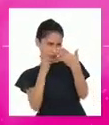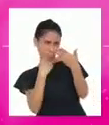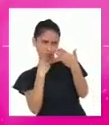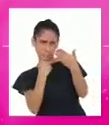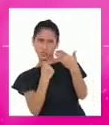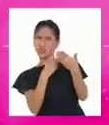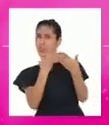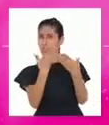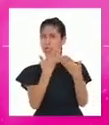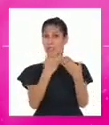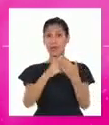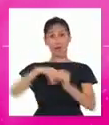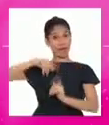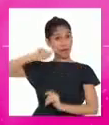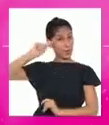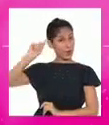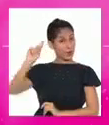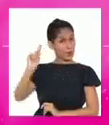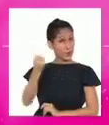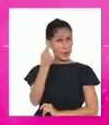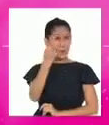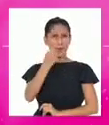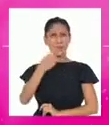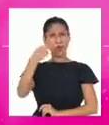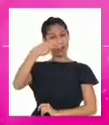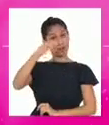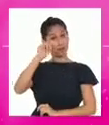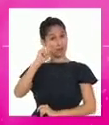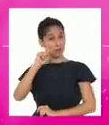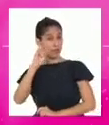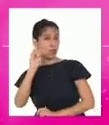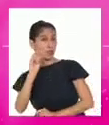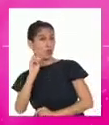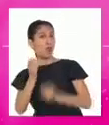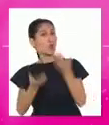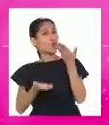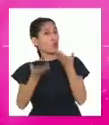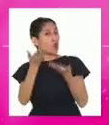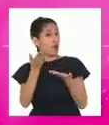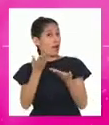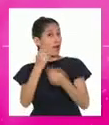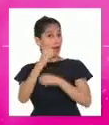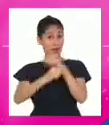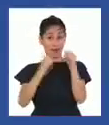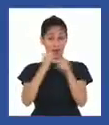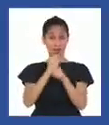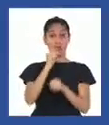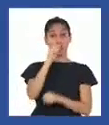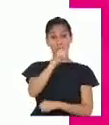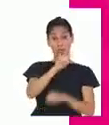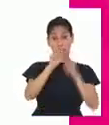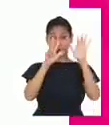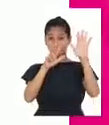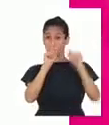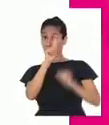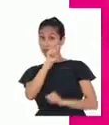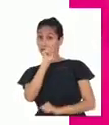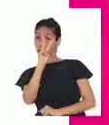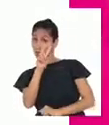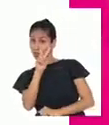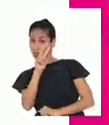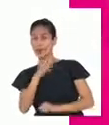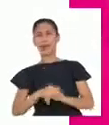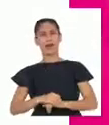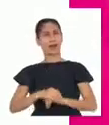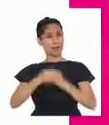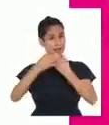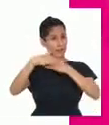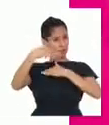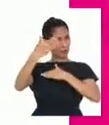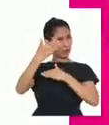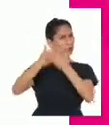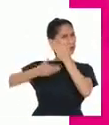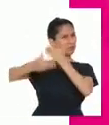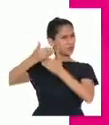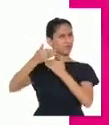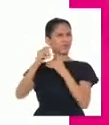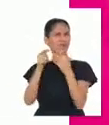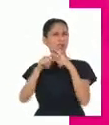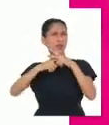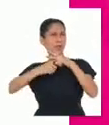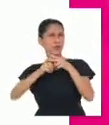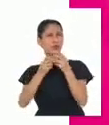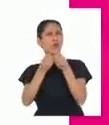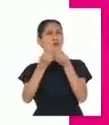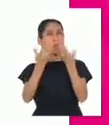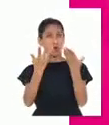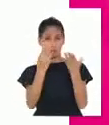el primer hito en nuestra línea de tiempo es 1812. A partir de la Constitución Española de Cádiz,